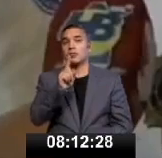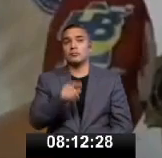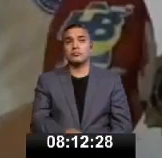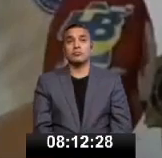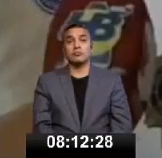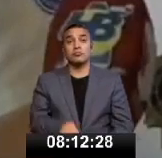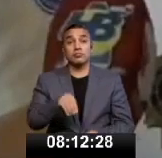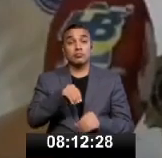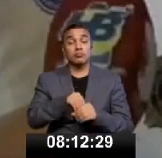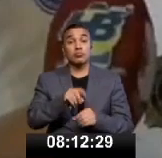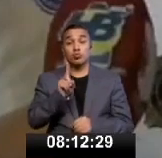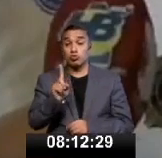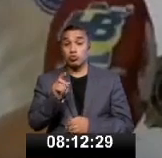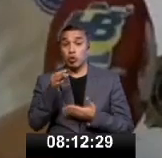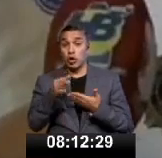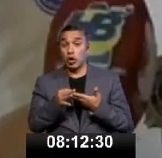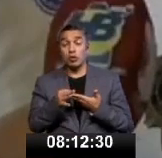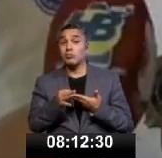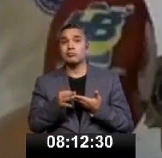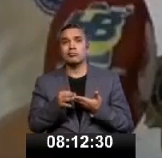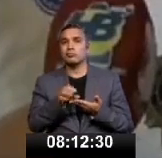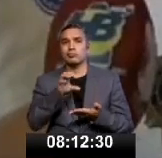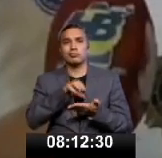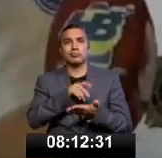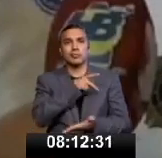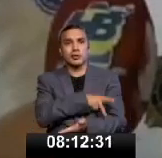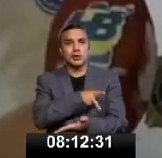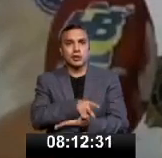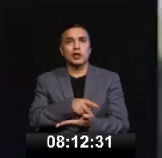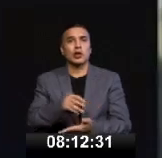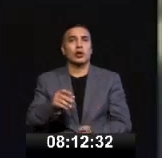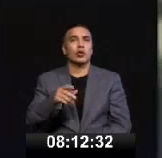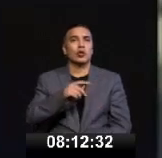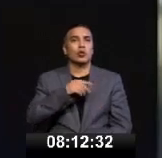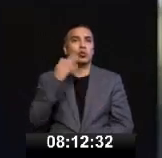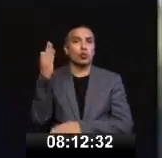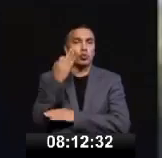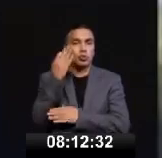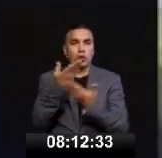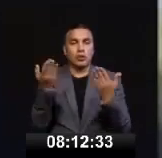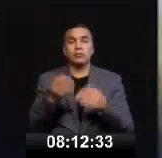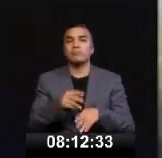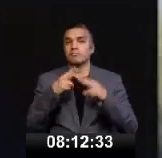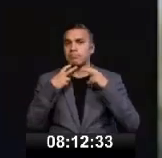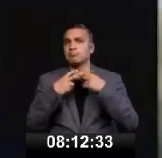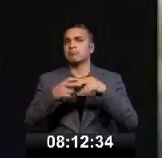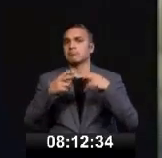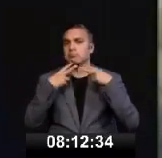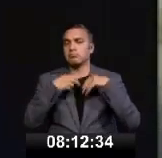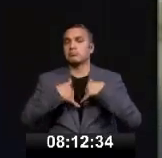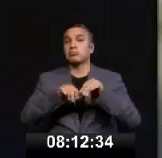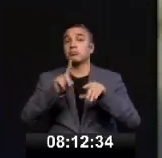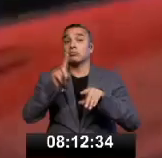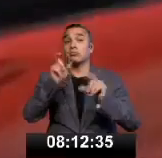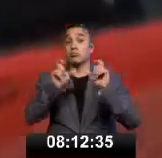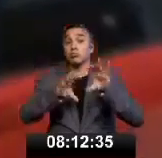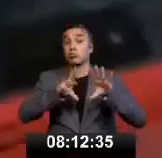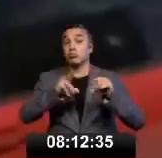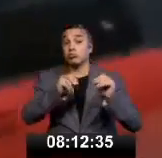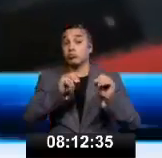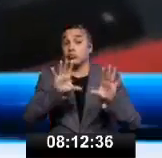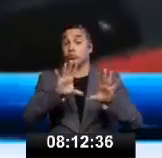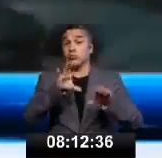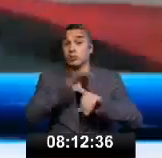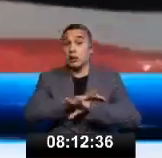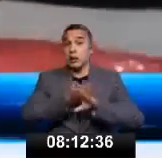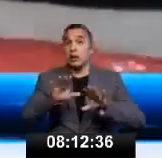aquí, sino en la provincia de Tungurahua, provincia de Pichincha y acá en nuestra provincia. Las investigaciones continúan, pues aunque se desarticuló la organización